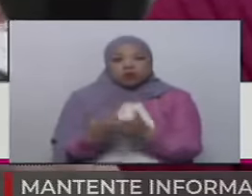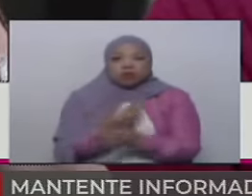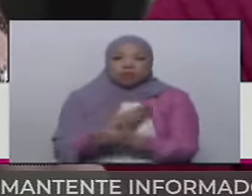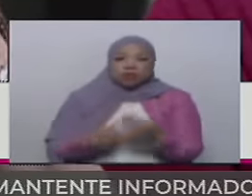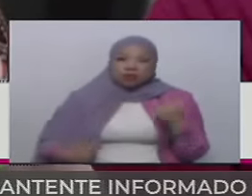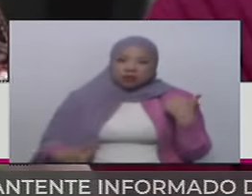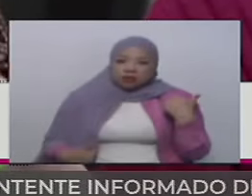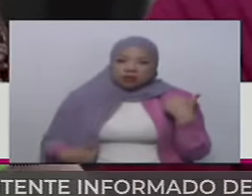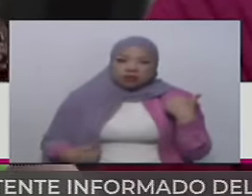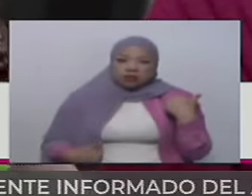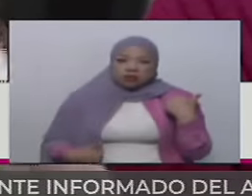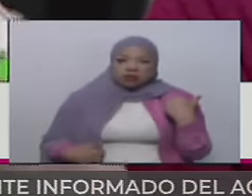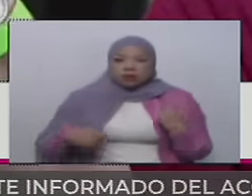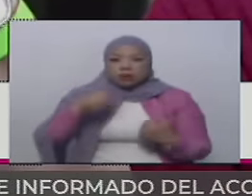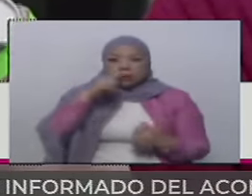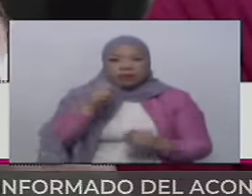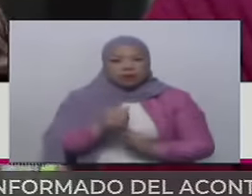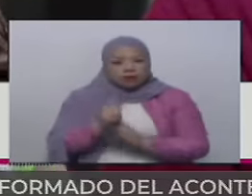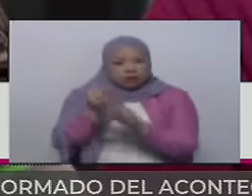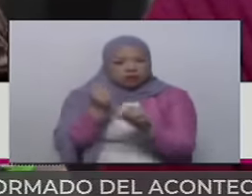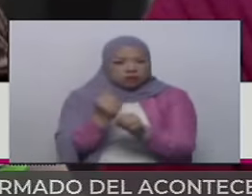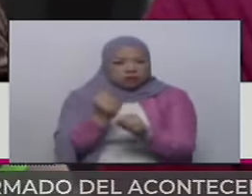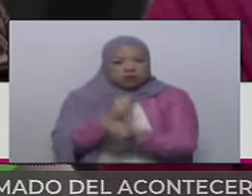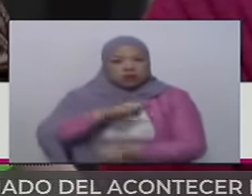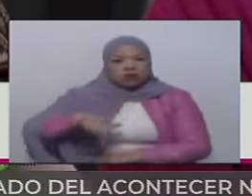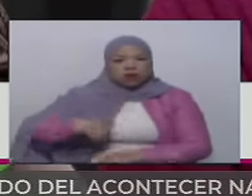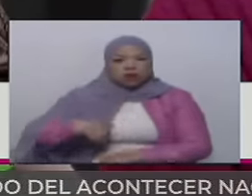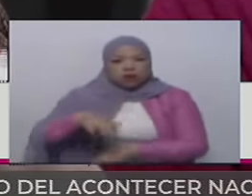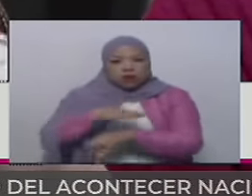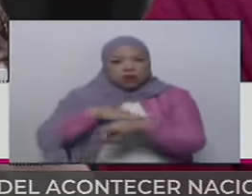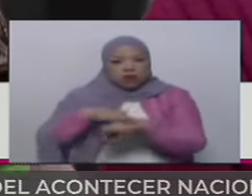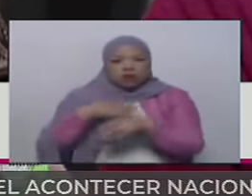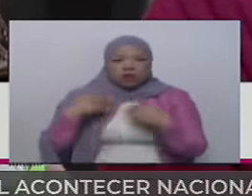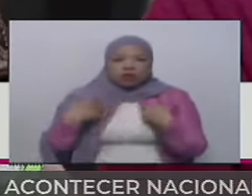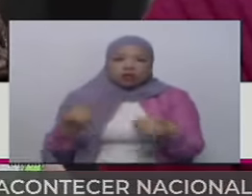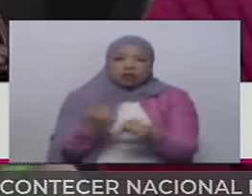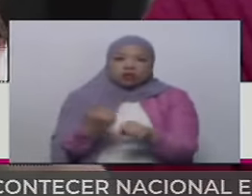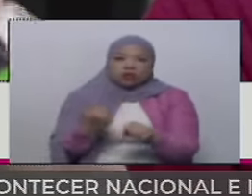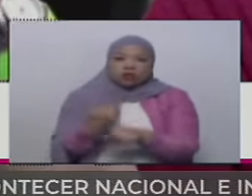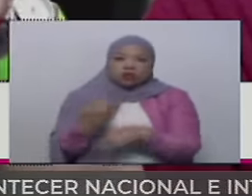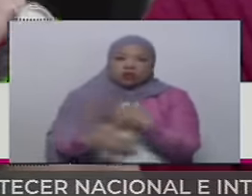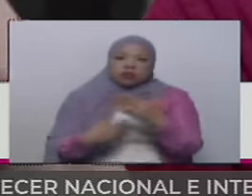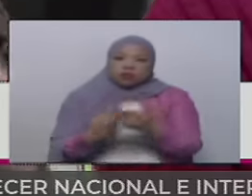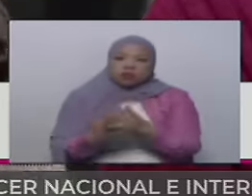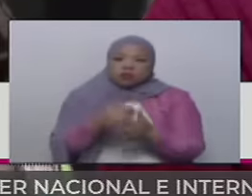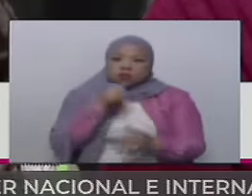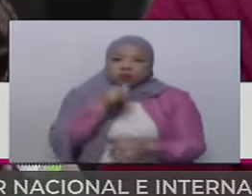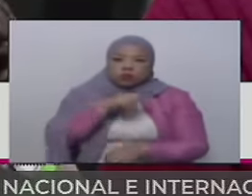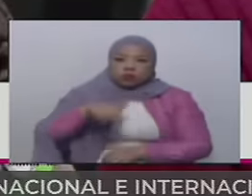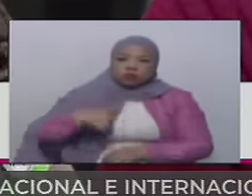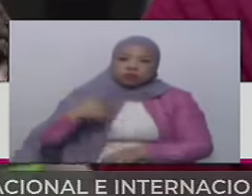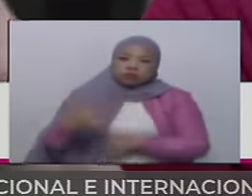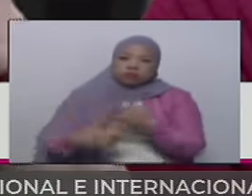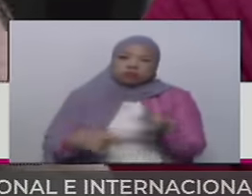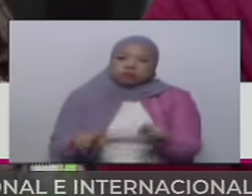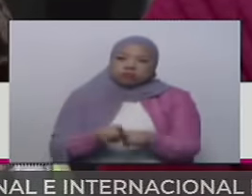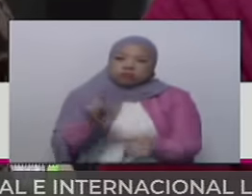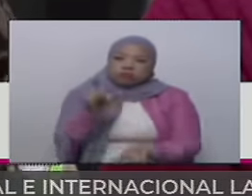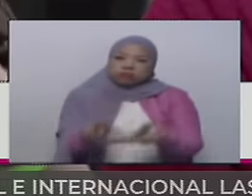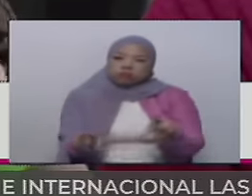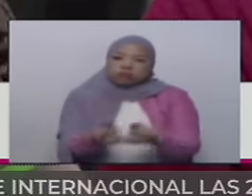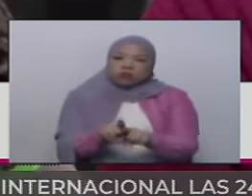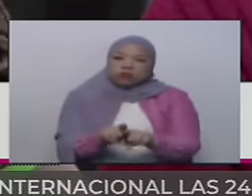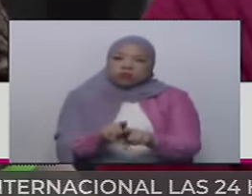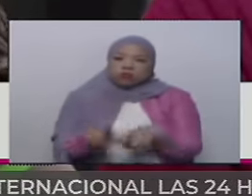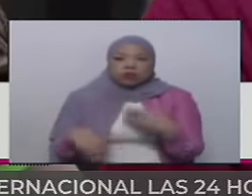presidente, nuestro máximo líder, nuestra ministra de Salud, la doctora Magaly Gutiérrez, nuestra vicepresidenta, la